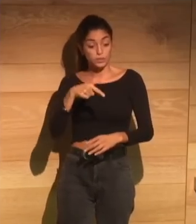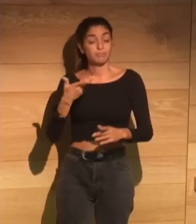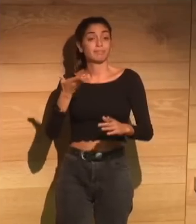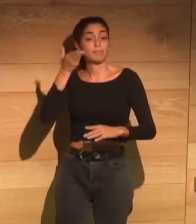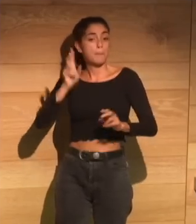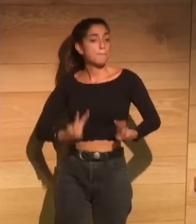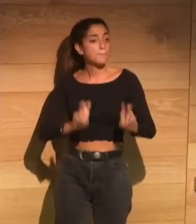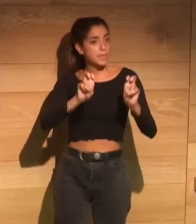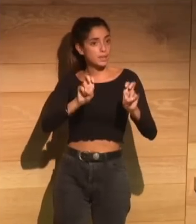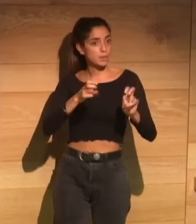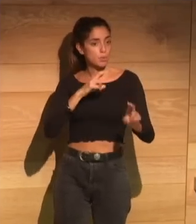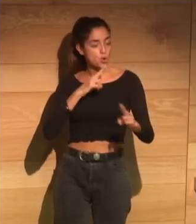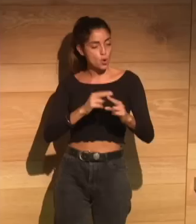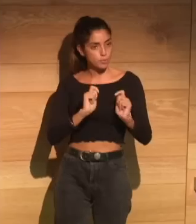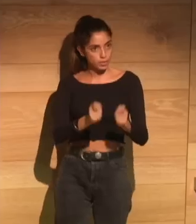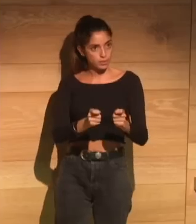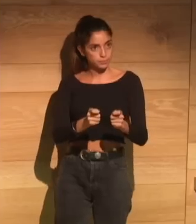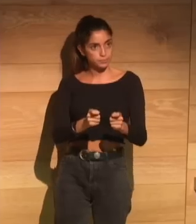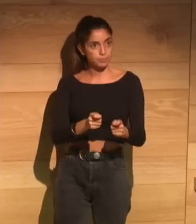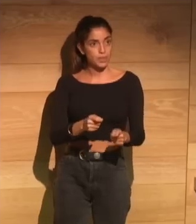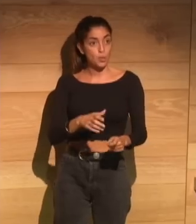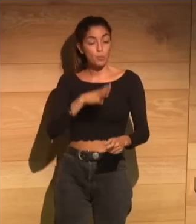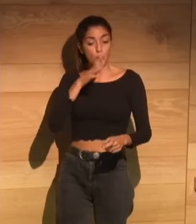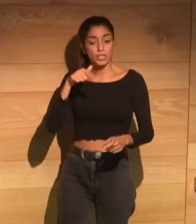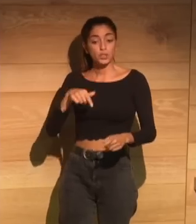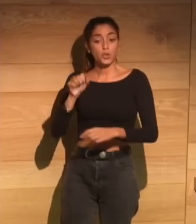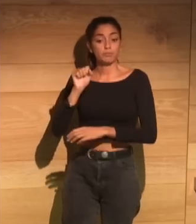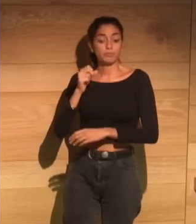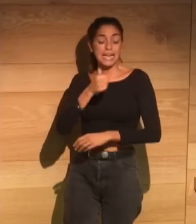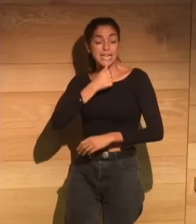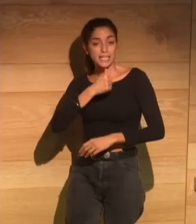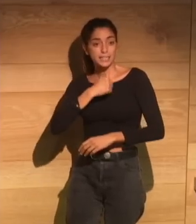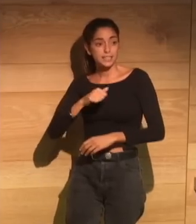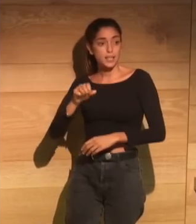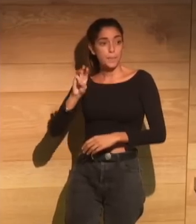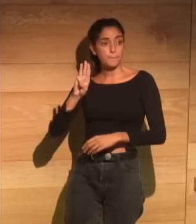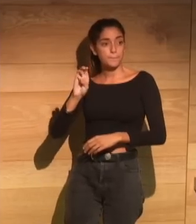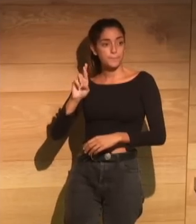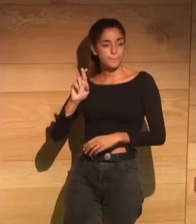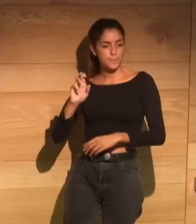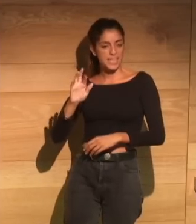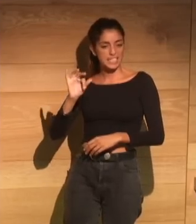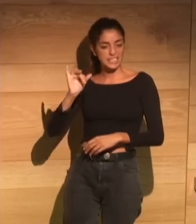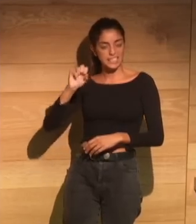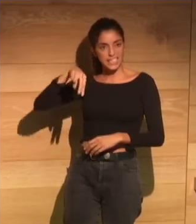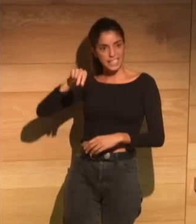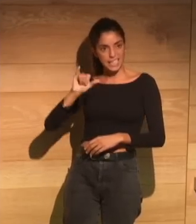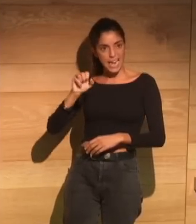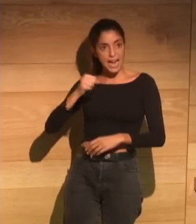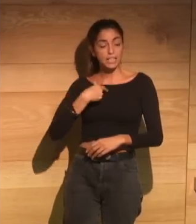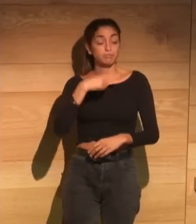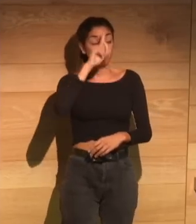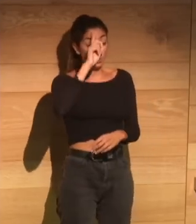Para lo lleno. Con lo cual, ¿podemos asumir como válido el principio de la persistencia retiniana? No lo sé porque no soy físico teórico ni soy óptico.